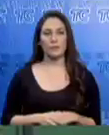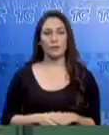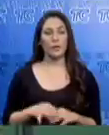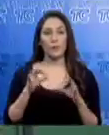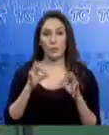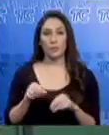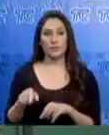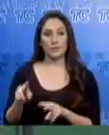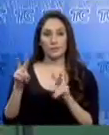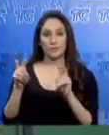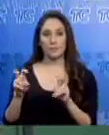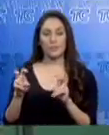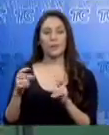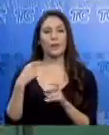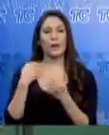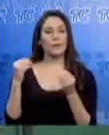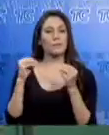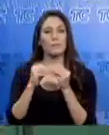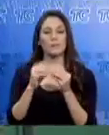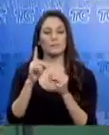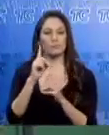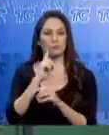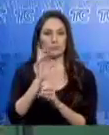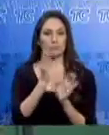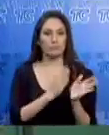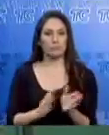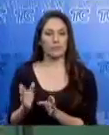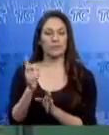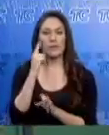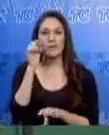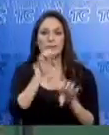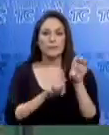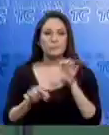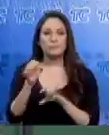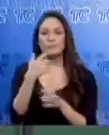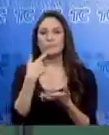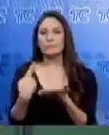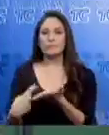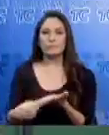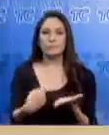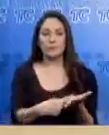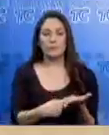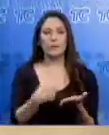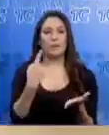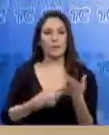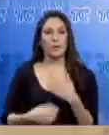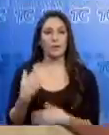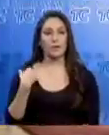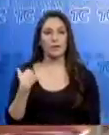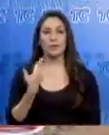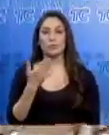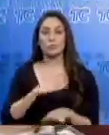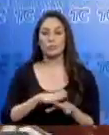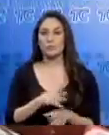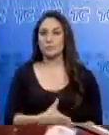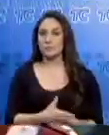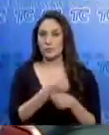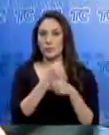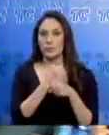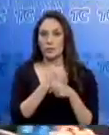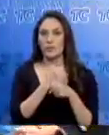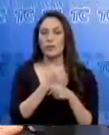Justamente sobre este tema, amigos, en un evento académico, se analizaron las consecuencias y desafíos que dejará en materia de seguridad